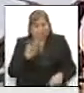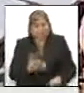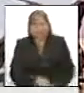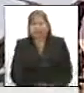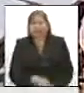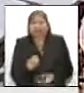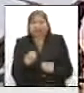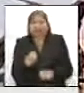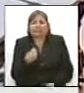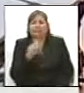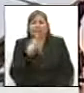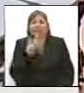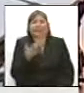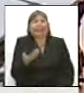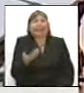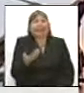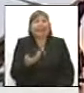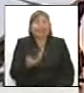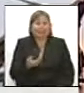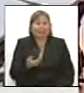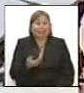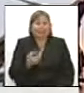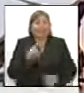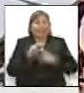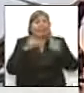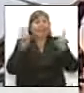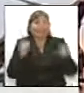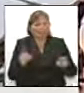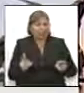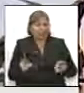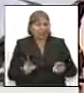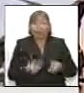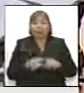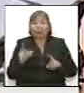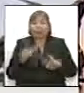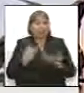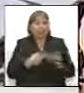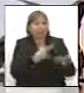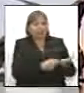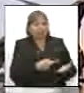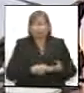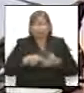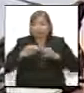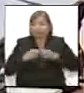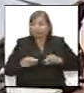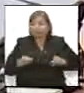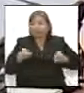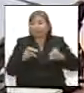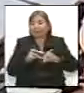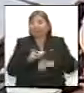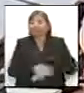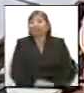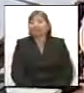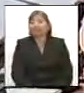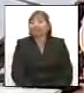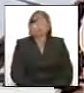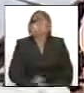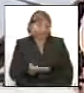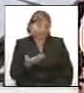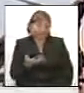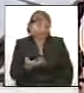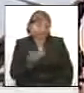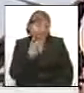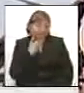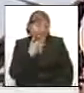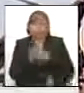porque es para un ámbito distinto, no es para un ámbito del debate parlamentario. Entonces, sería en ese sentido hacer